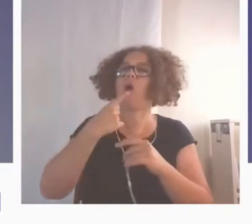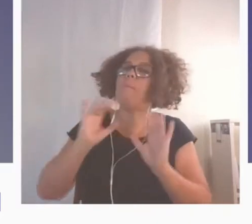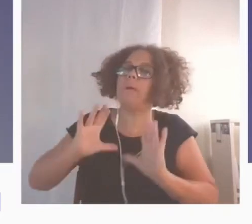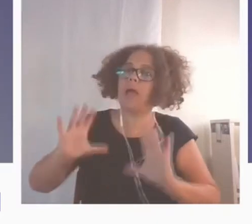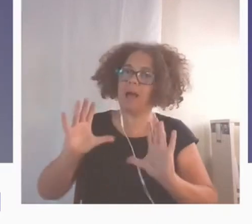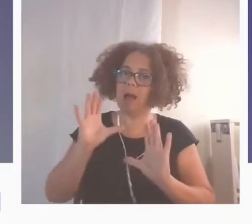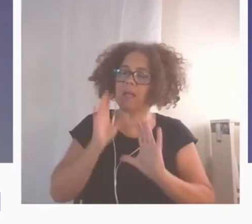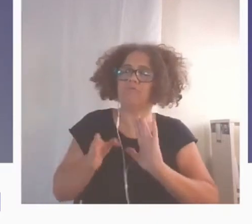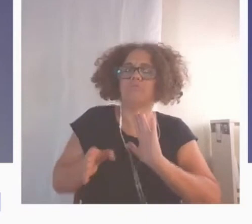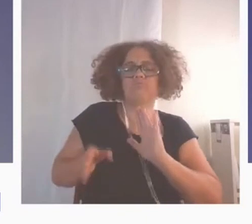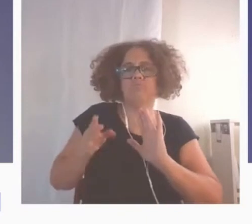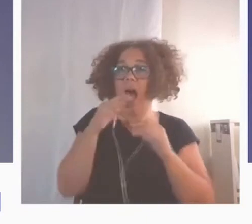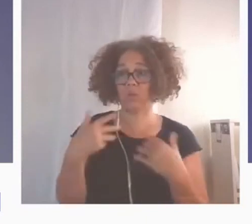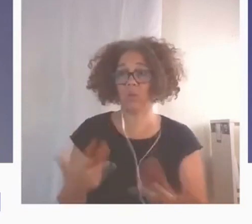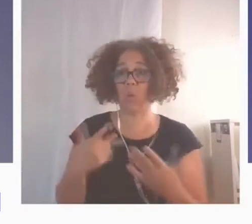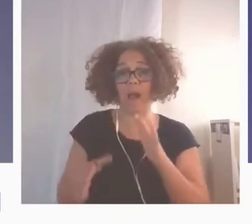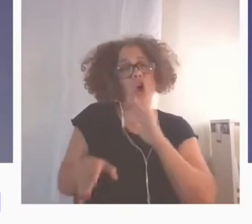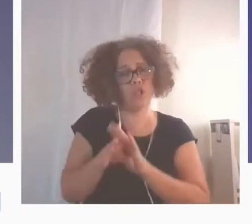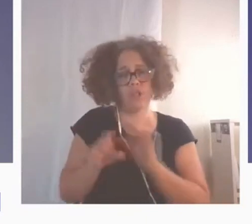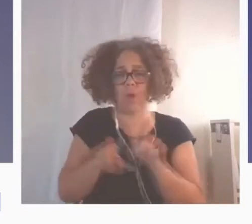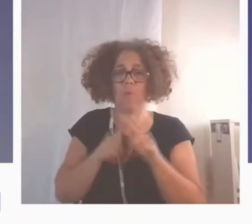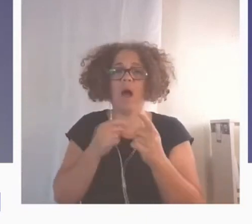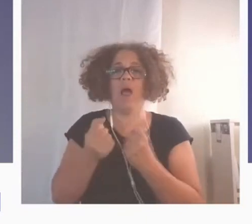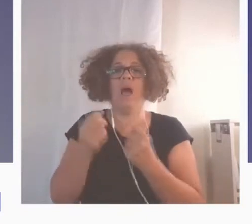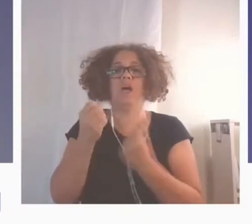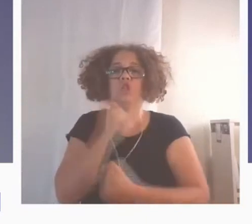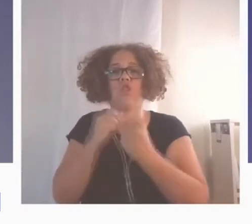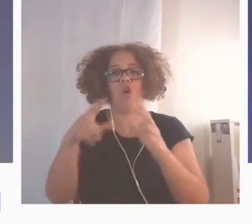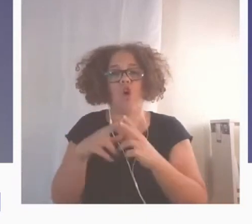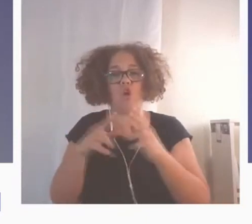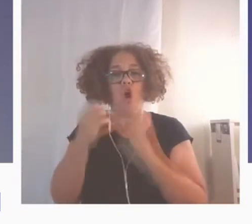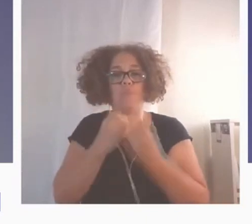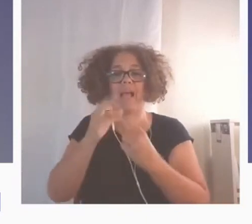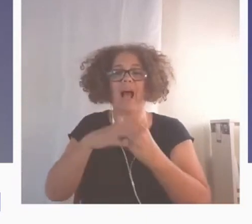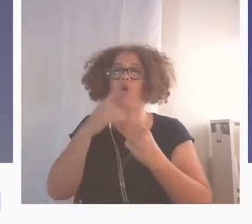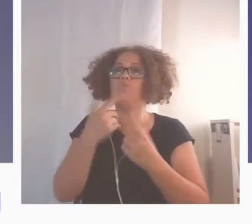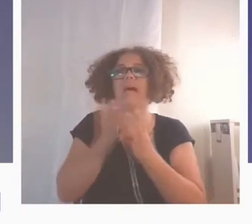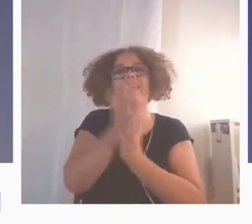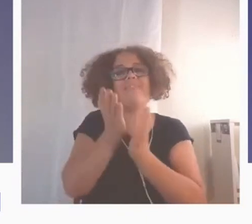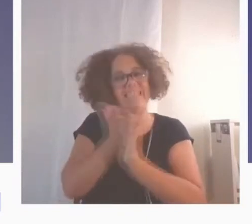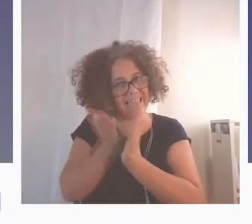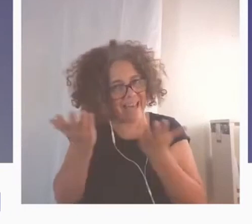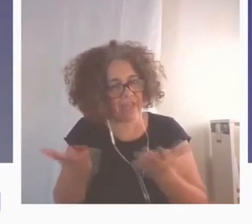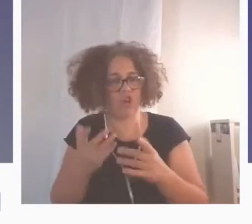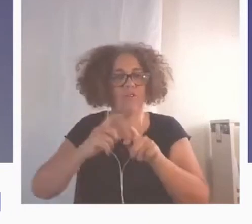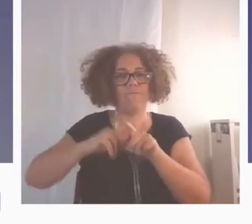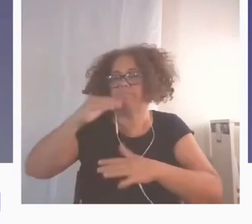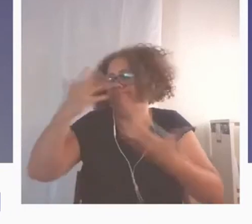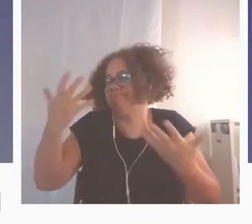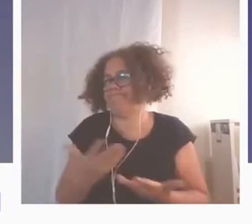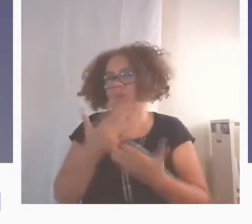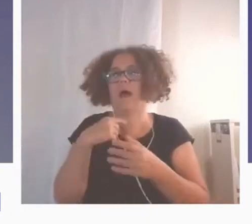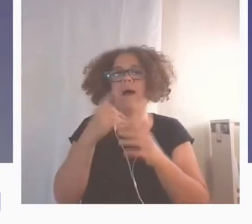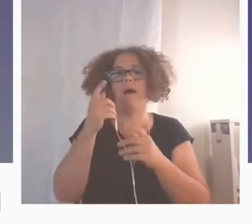conserva una situación socioeconómica, bueno, pues con mucha diversidad y bueno, pues con una participación